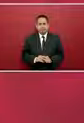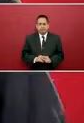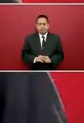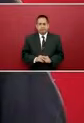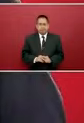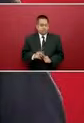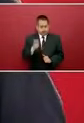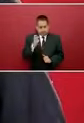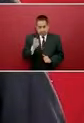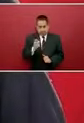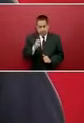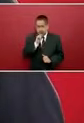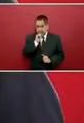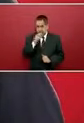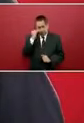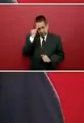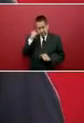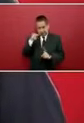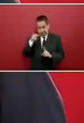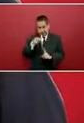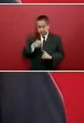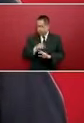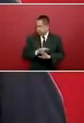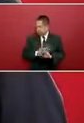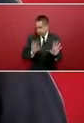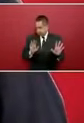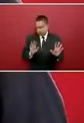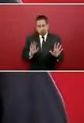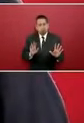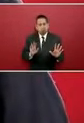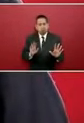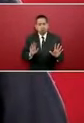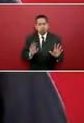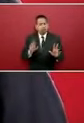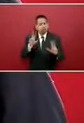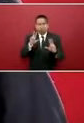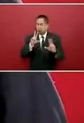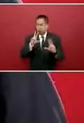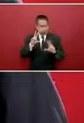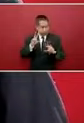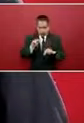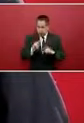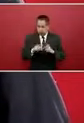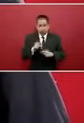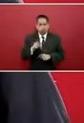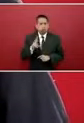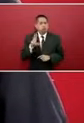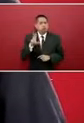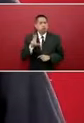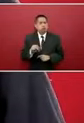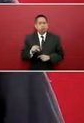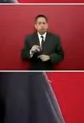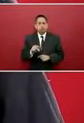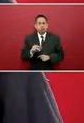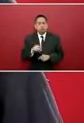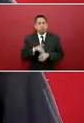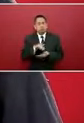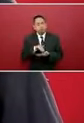en ese sentido no vamos a